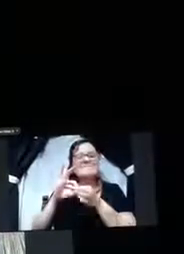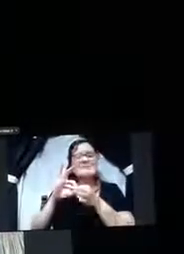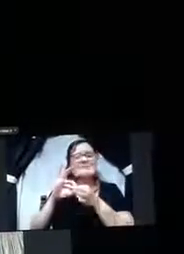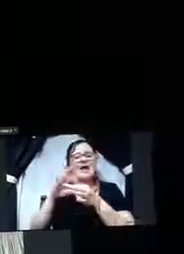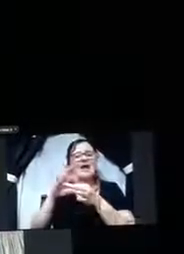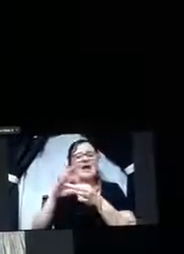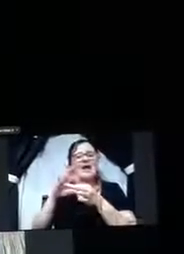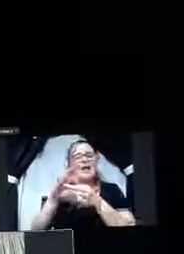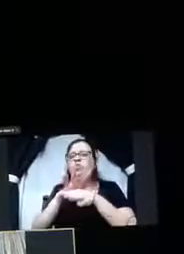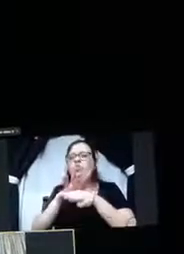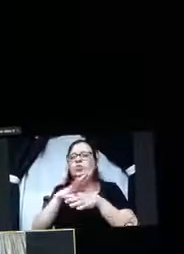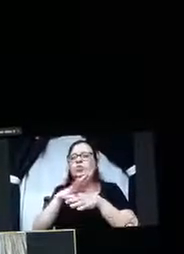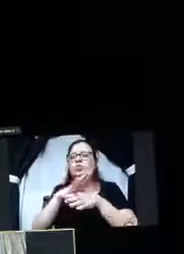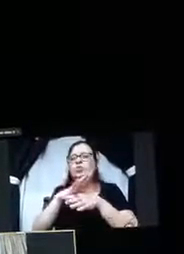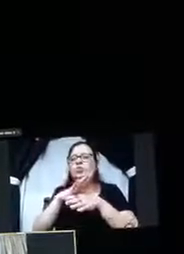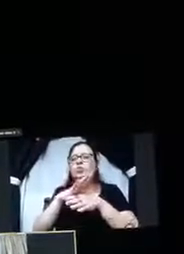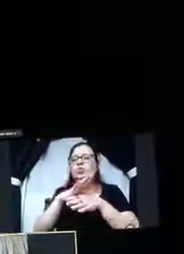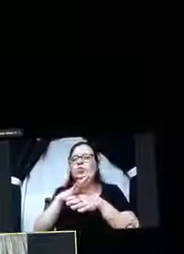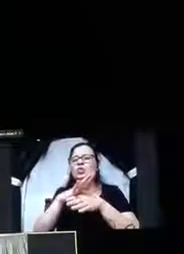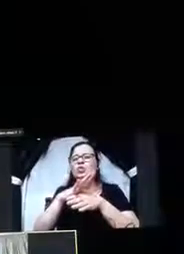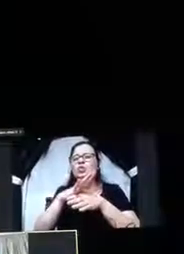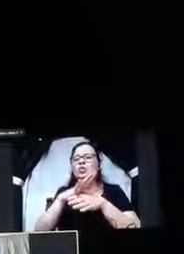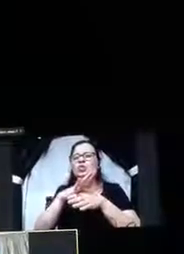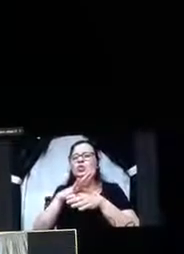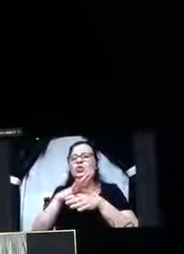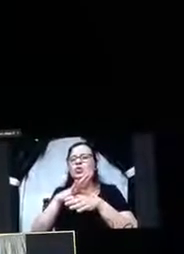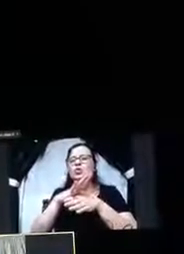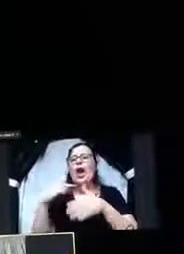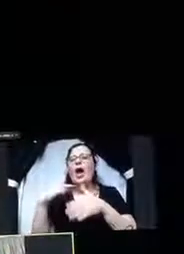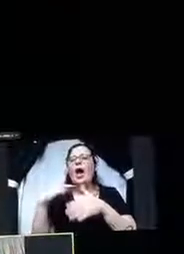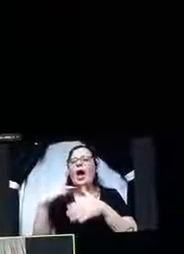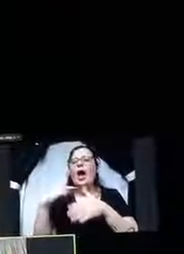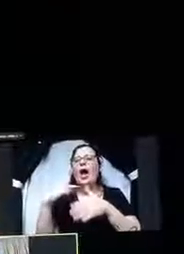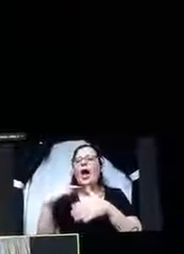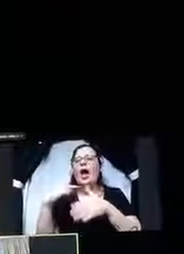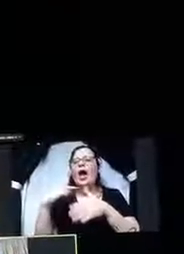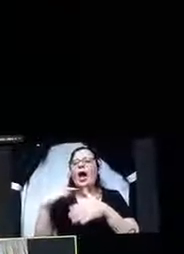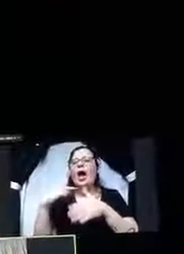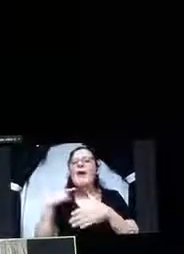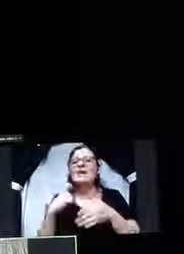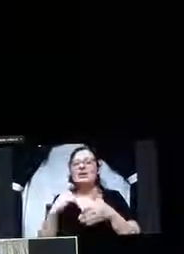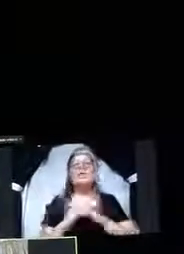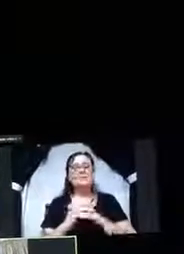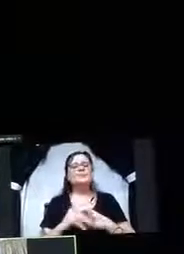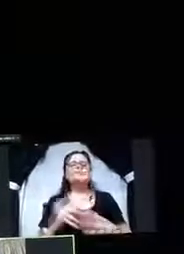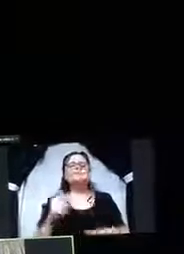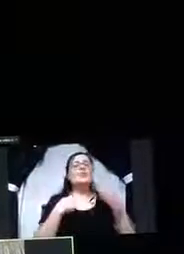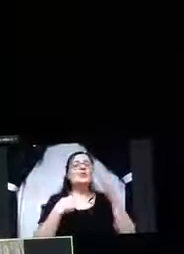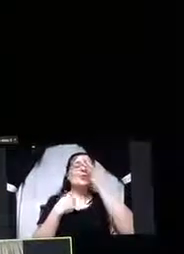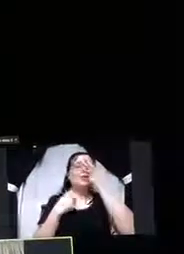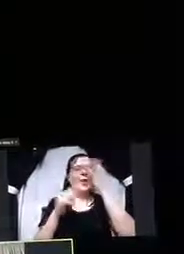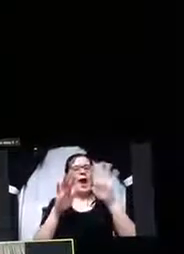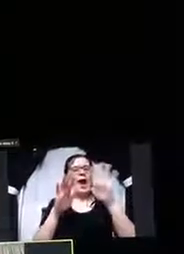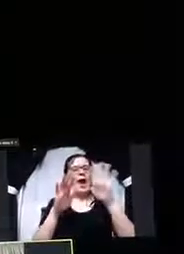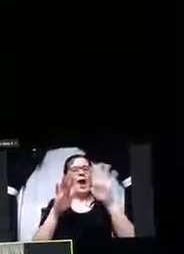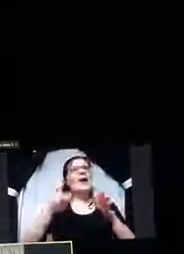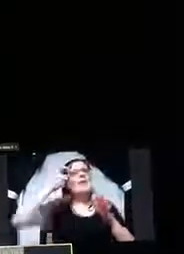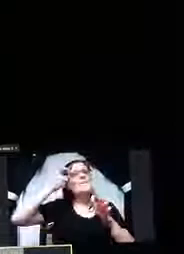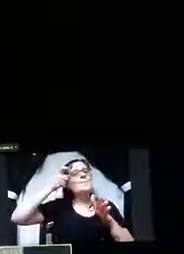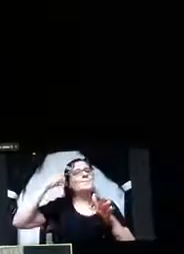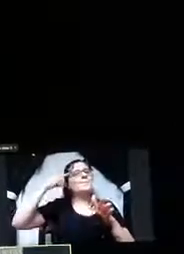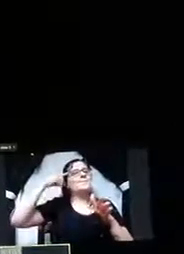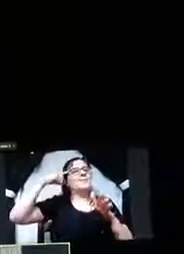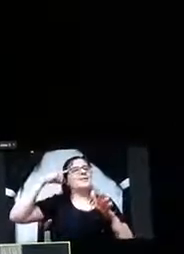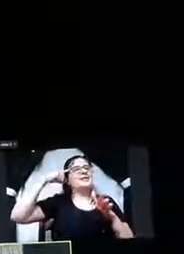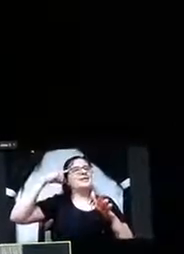si llegamos a un proceso. Sí, yo cuando hago un pasaje,